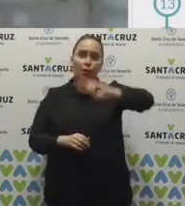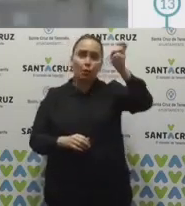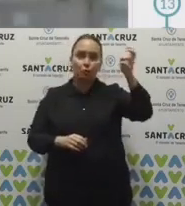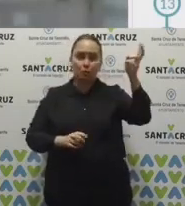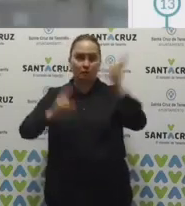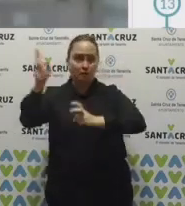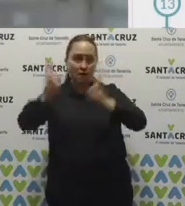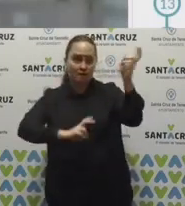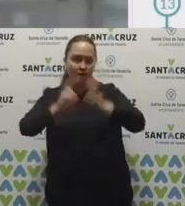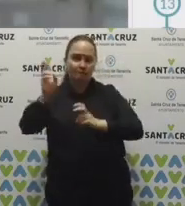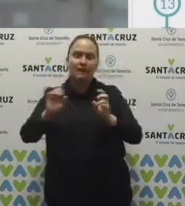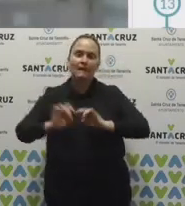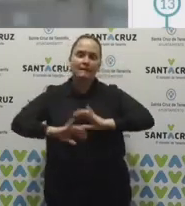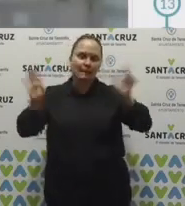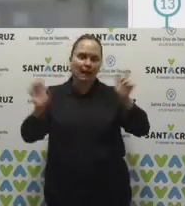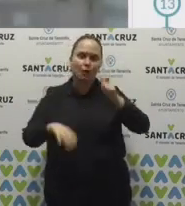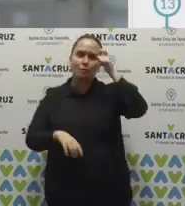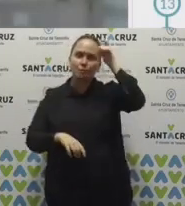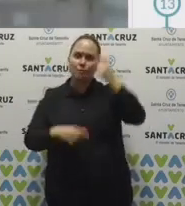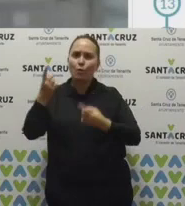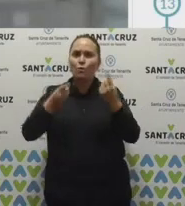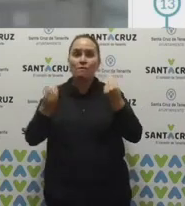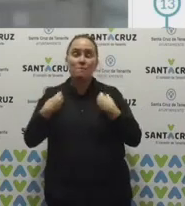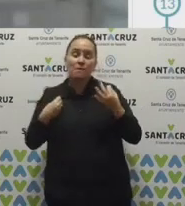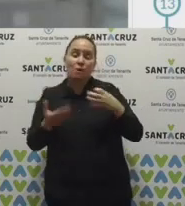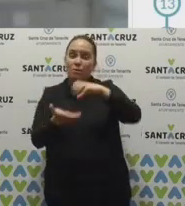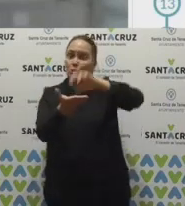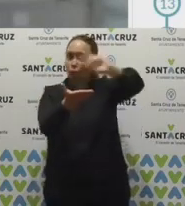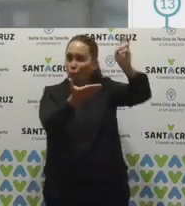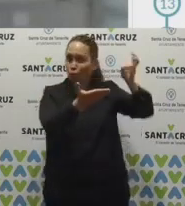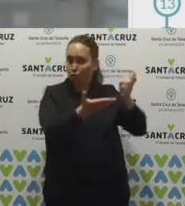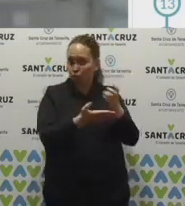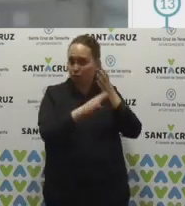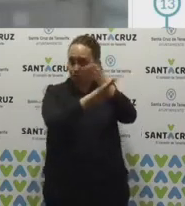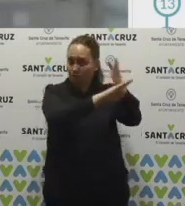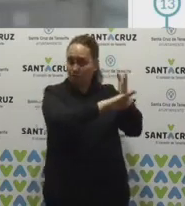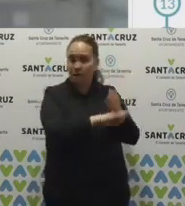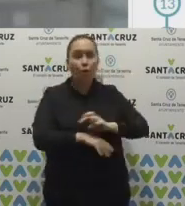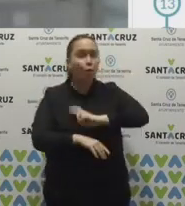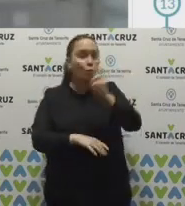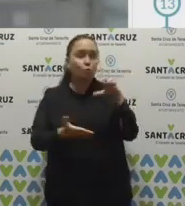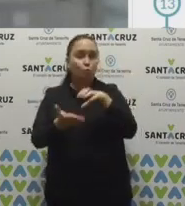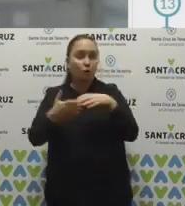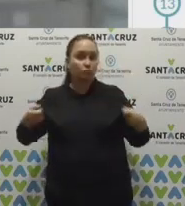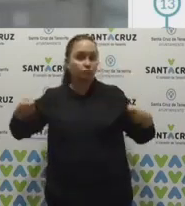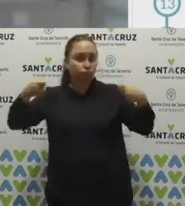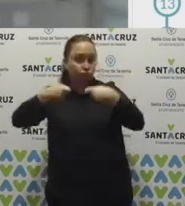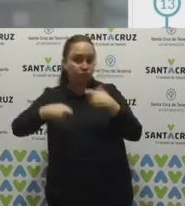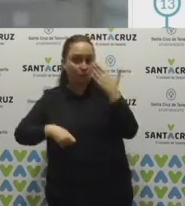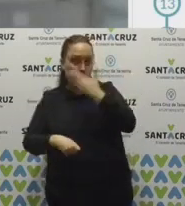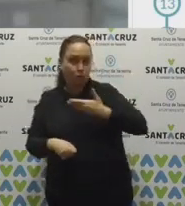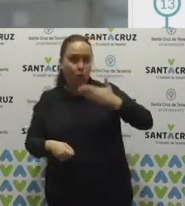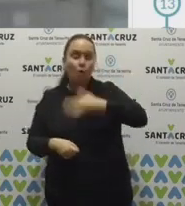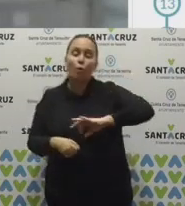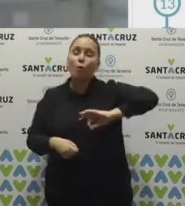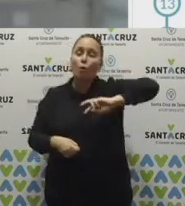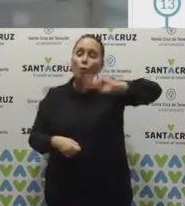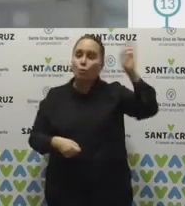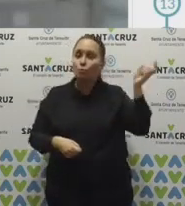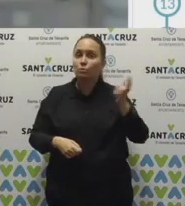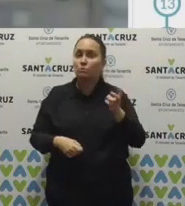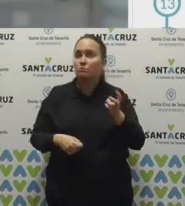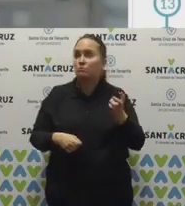pueblo pero están escolarizados en centros de otras zonas otros van a colegios concertados y otros asisten a colegios públicos